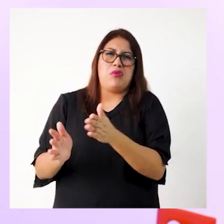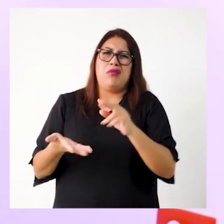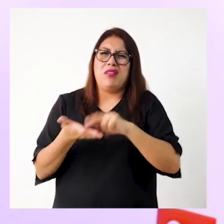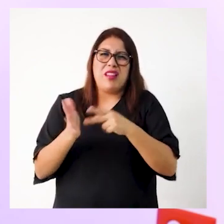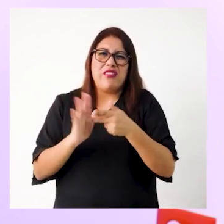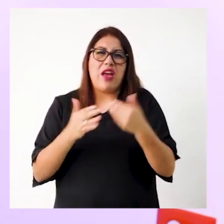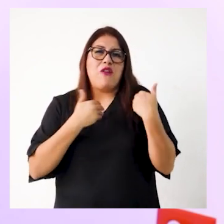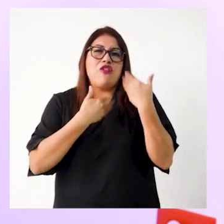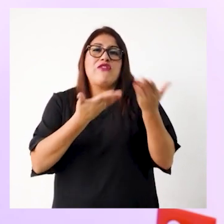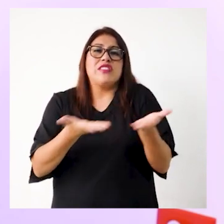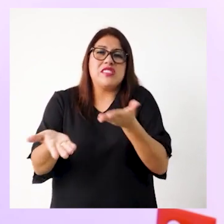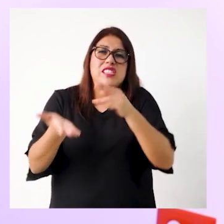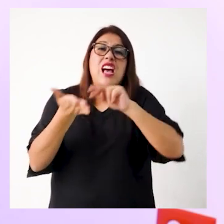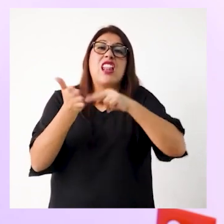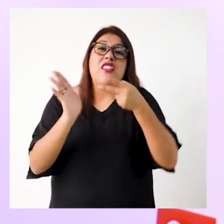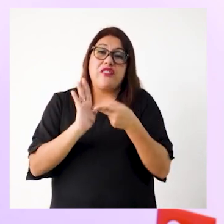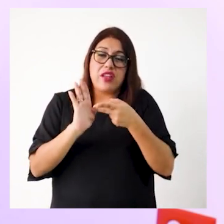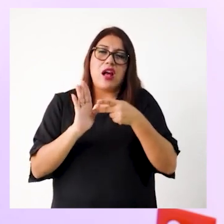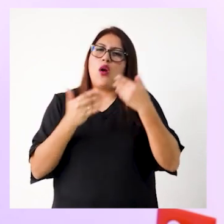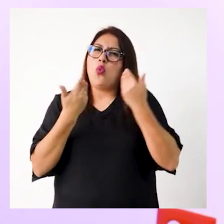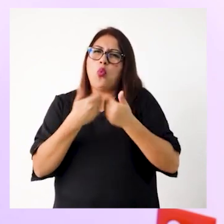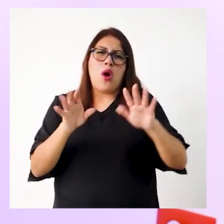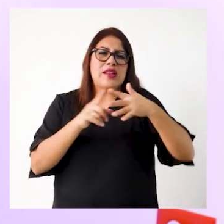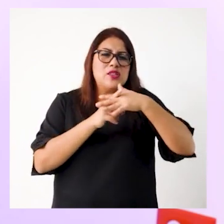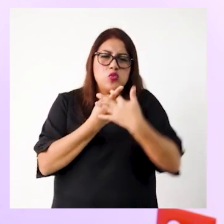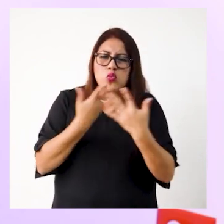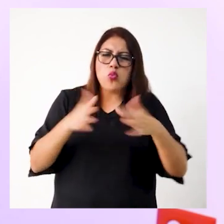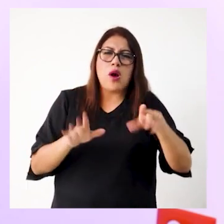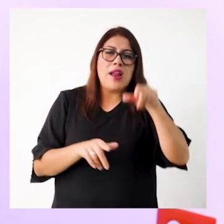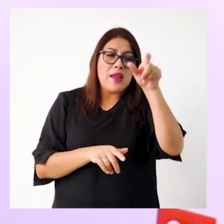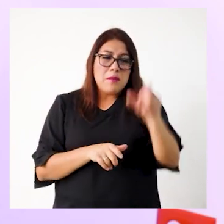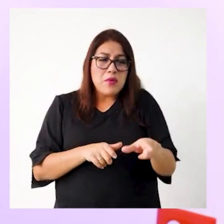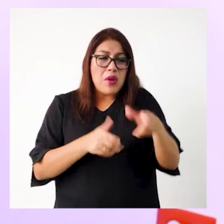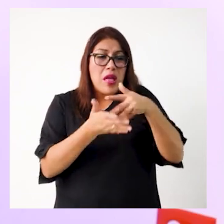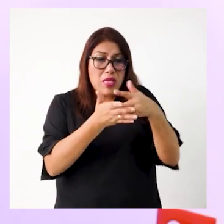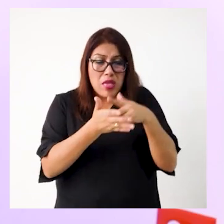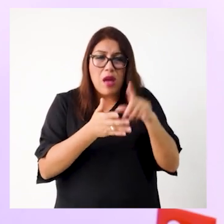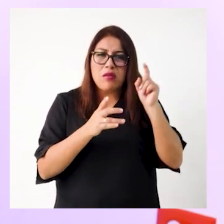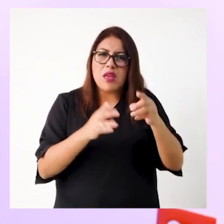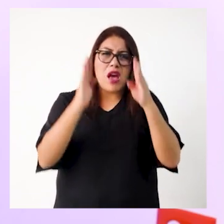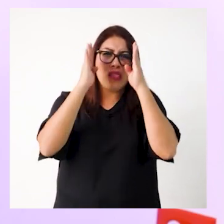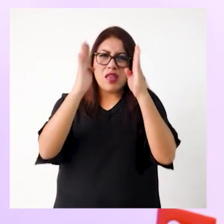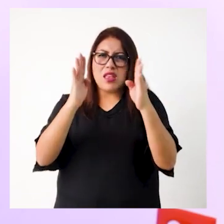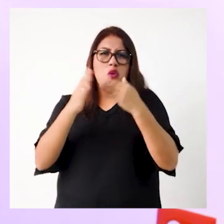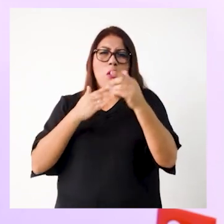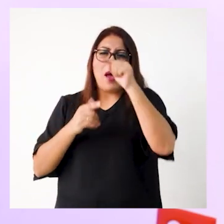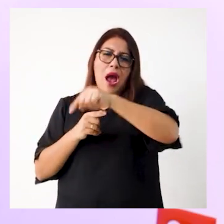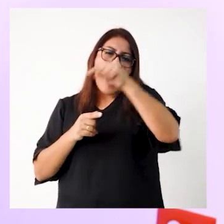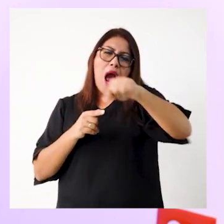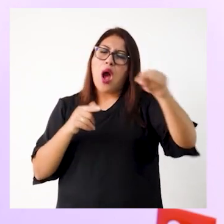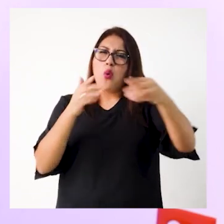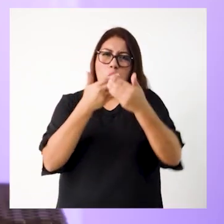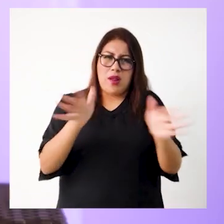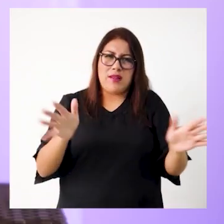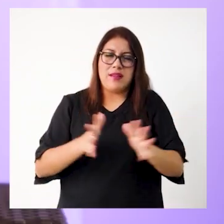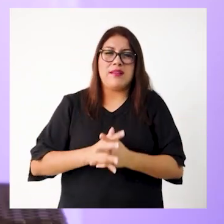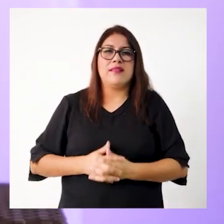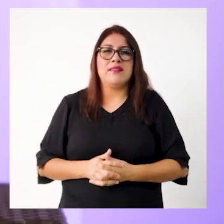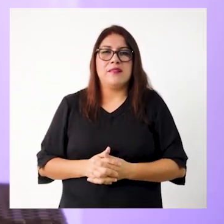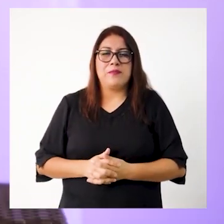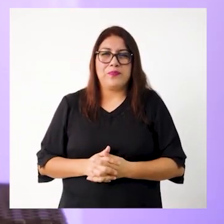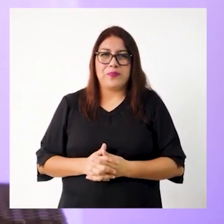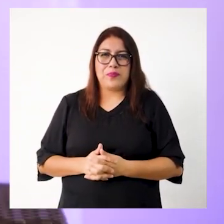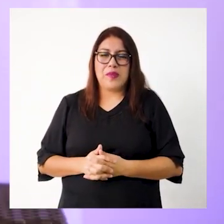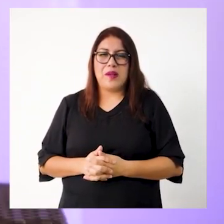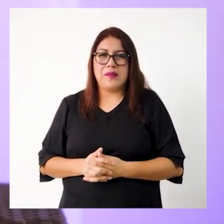toda circunstancia esa personita considerada consumidor vulnerable tiene que ser atendida por encima de todos los demás. Un ticket